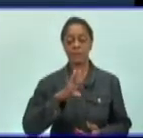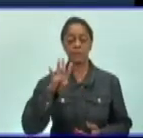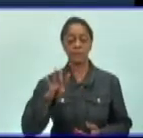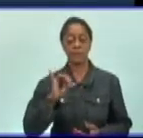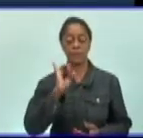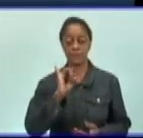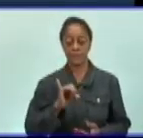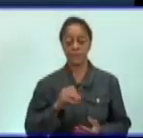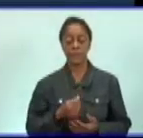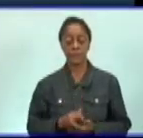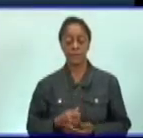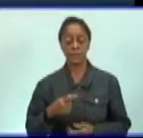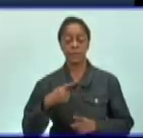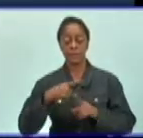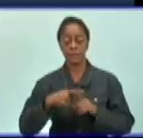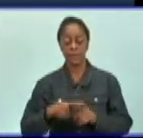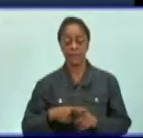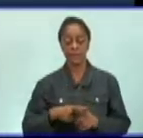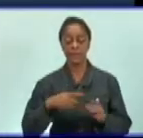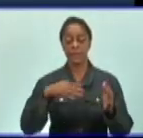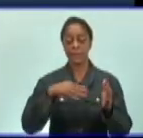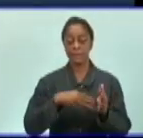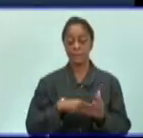6.547 más